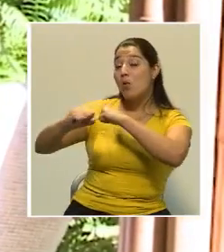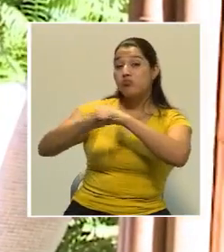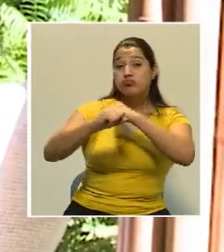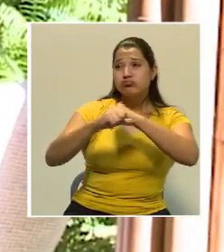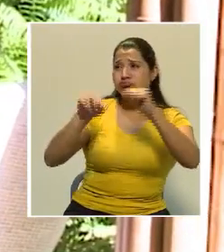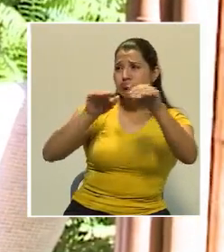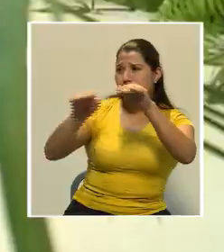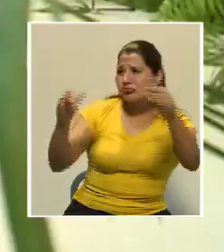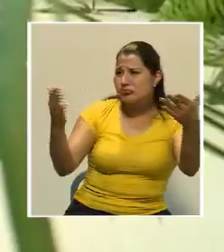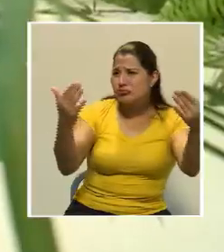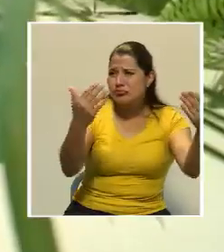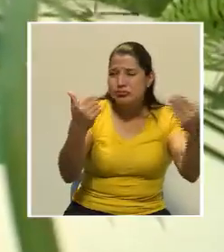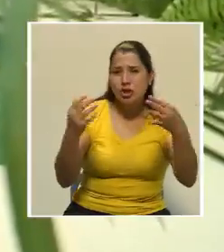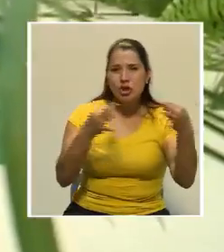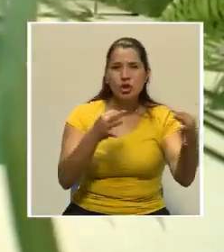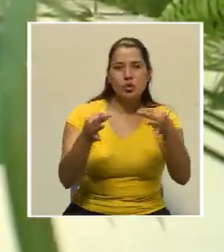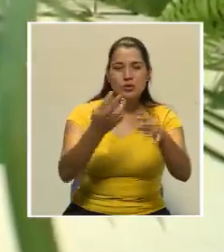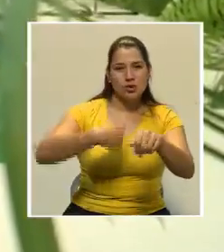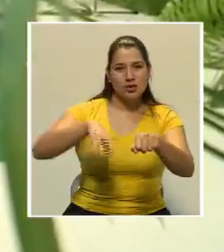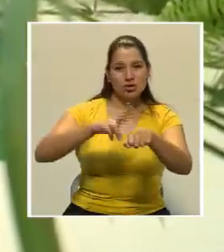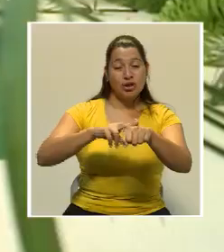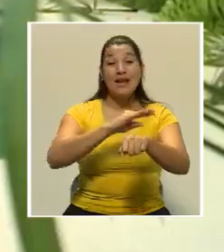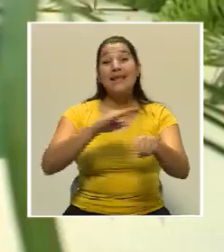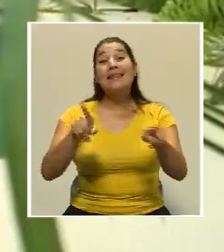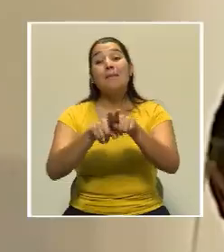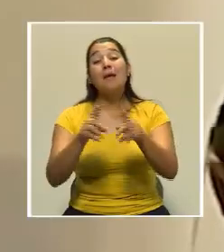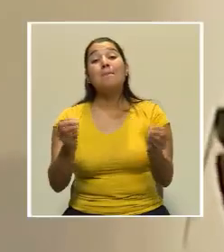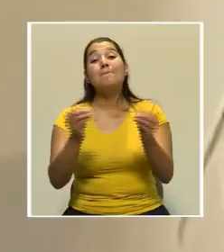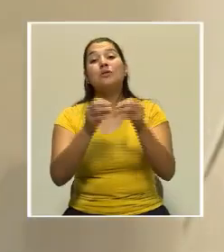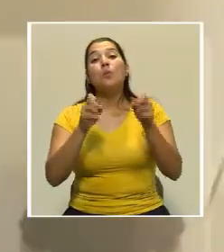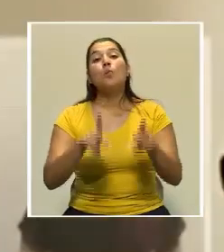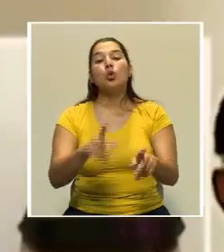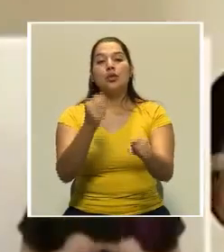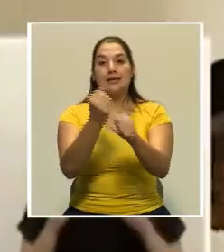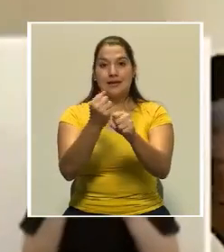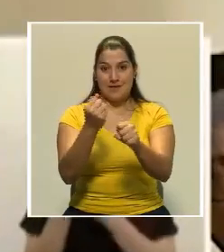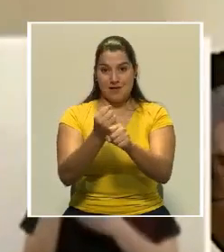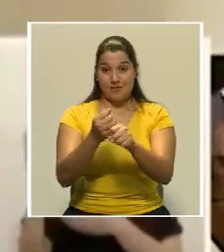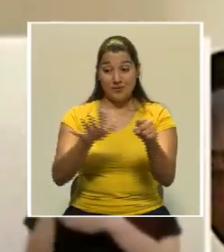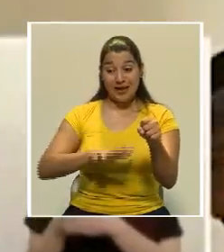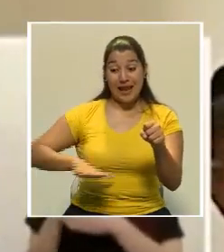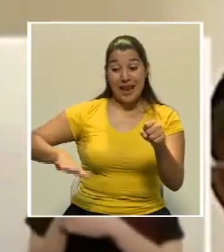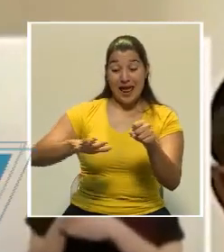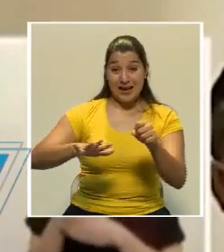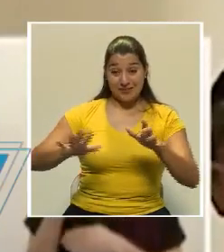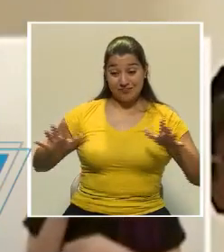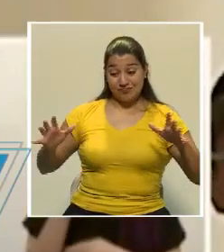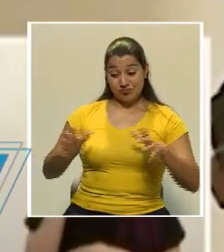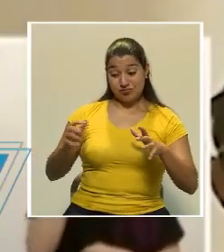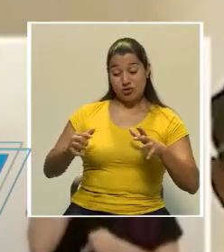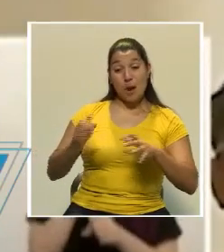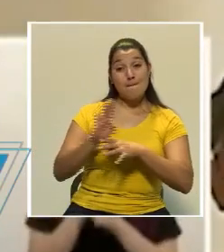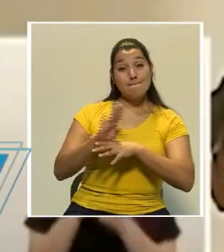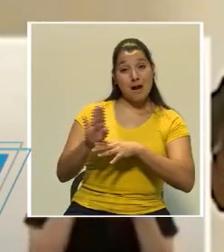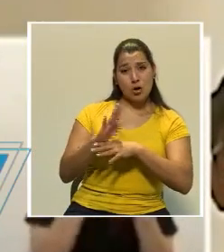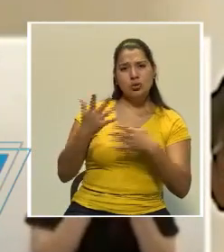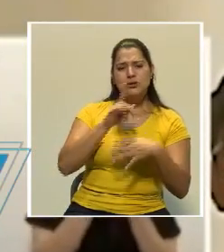de incentivar el turismo nacional y la generación de empleo. El sector bancario está comprometido con el sector